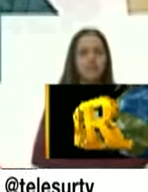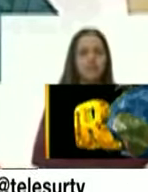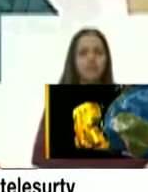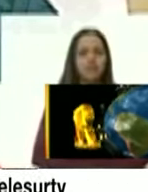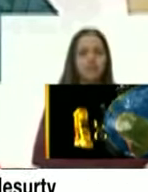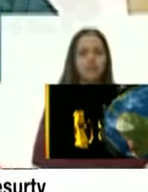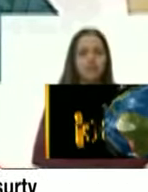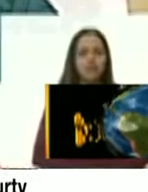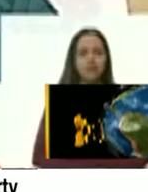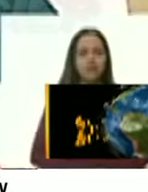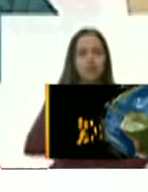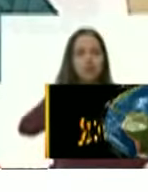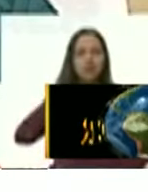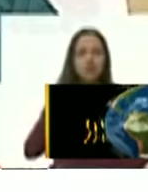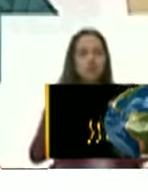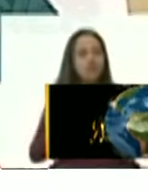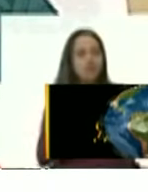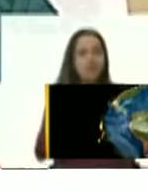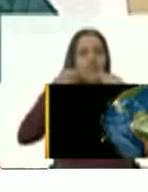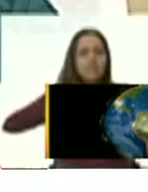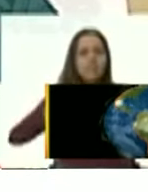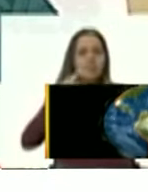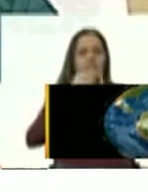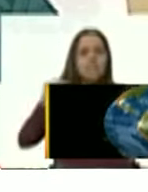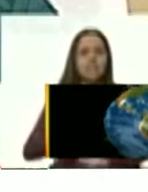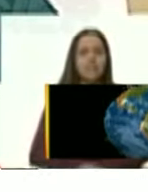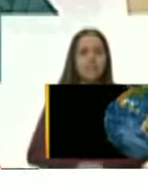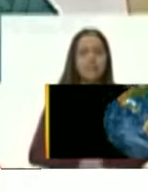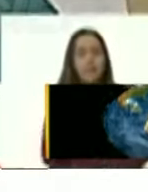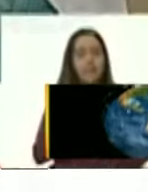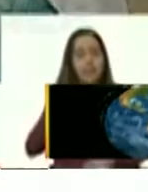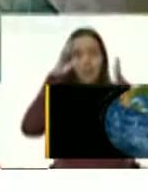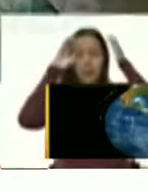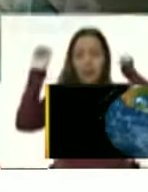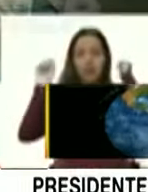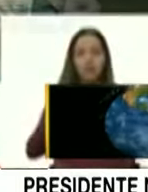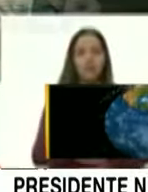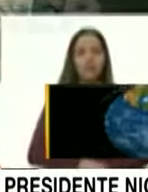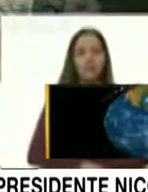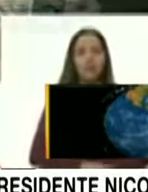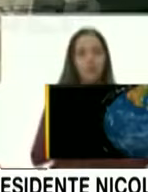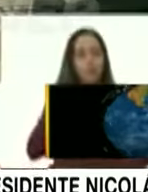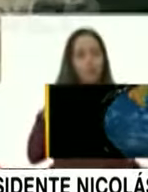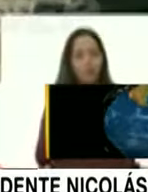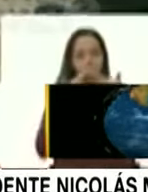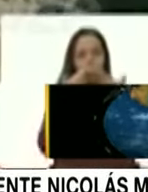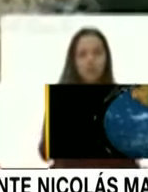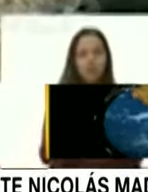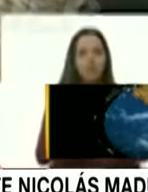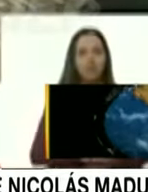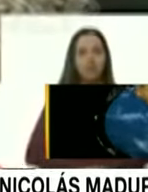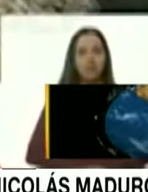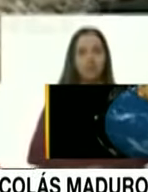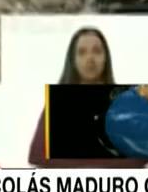Hemos estado siempre con Palestina, querida embajadora. Hoy te hemos entregado